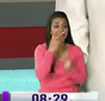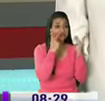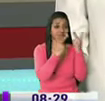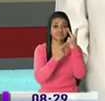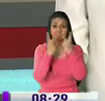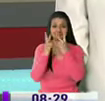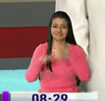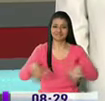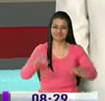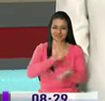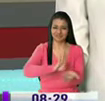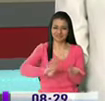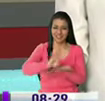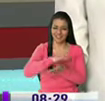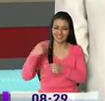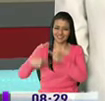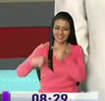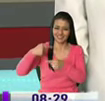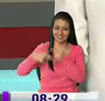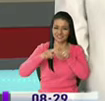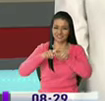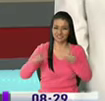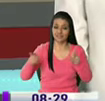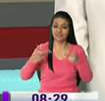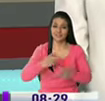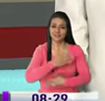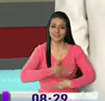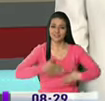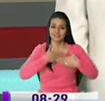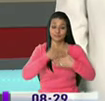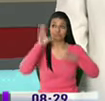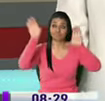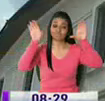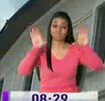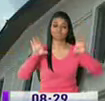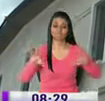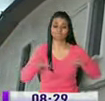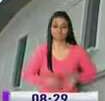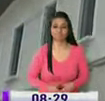por ese tradicional sector, también podrá disfrutar de una variedad de museos.